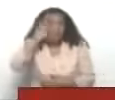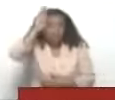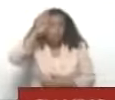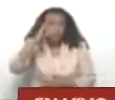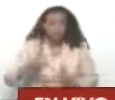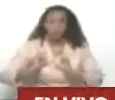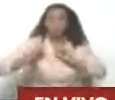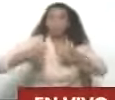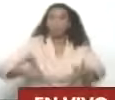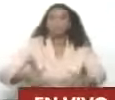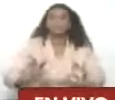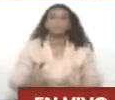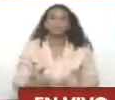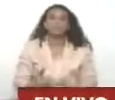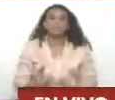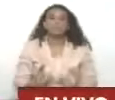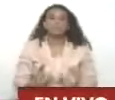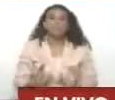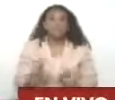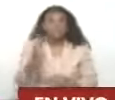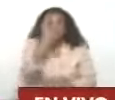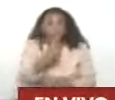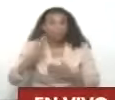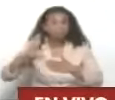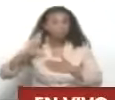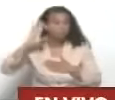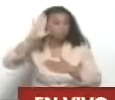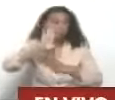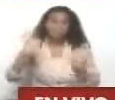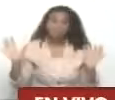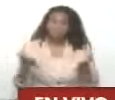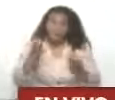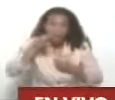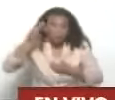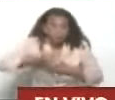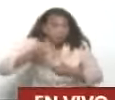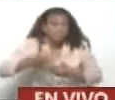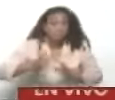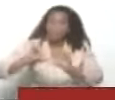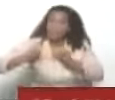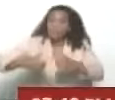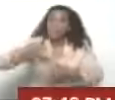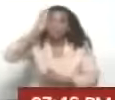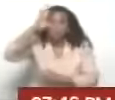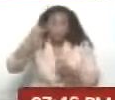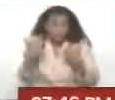empezó, ya el futuro es un compromiso que ha empezado.